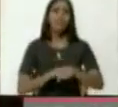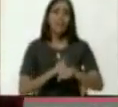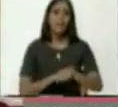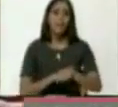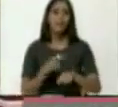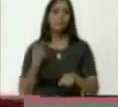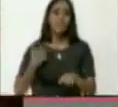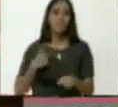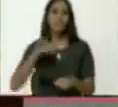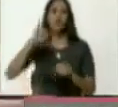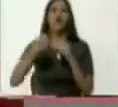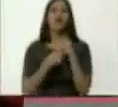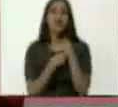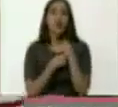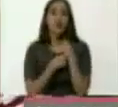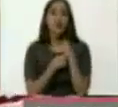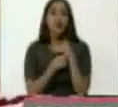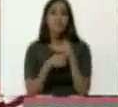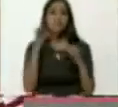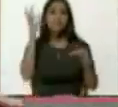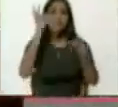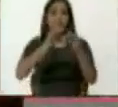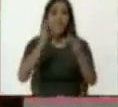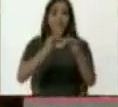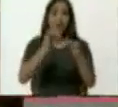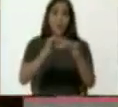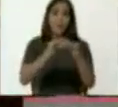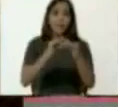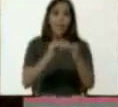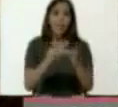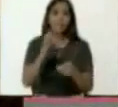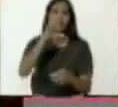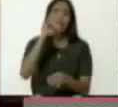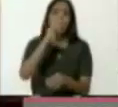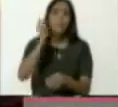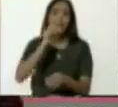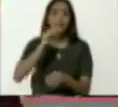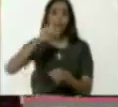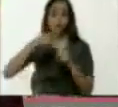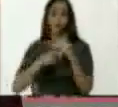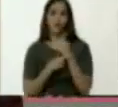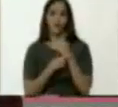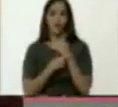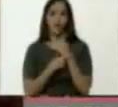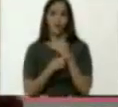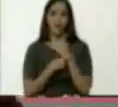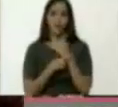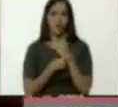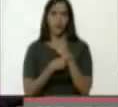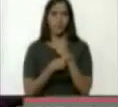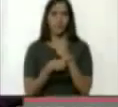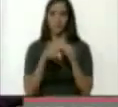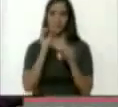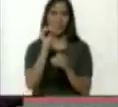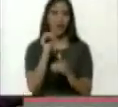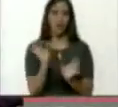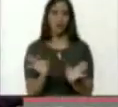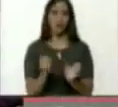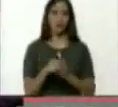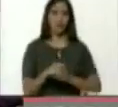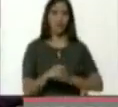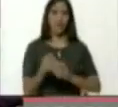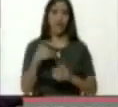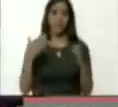al señor Guaidó? Ya estamos en septiembre. Le quedan 3 meses a Guaidó. Ya y están desesperados. Hay desespero. Sí. Ya está en